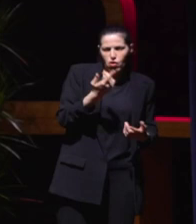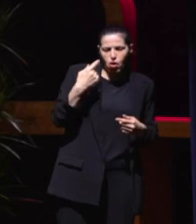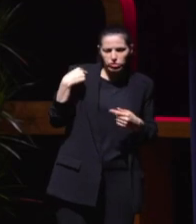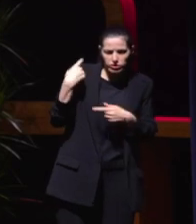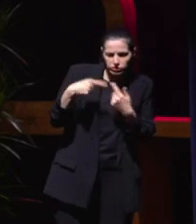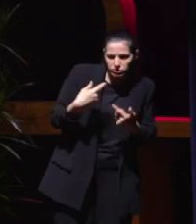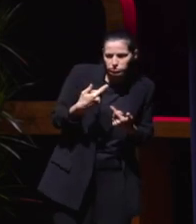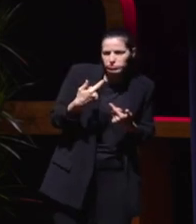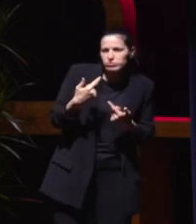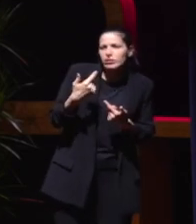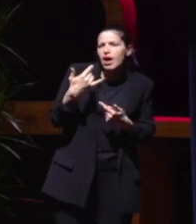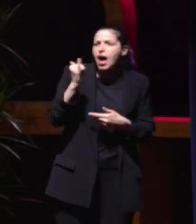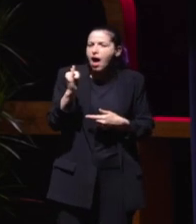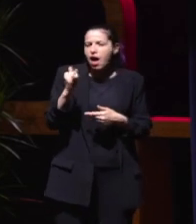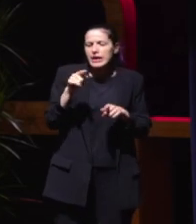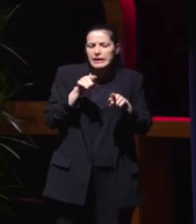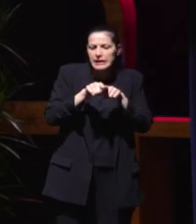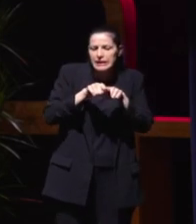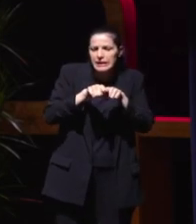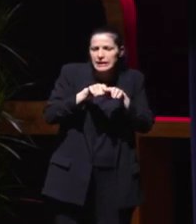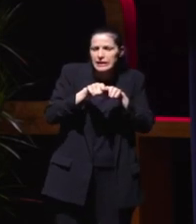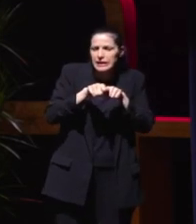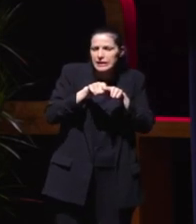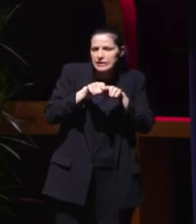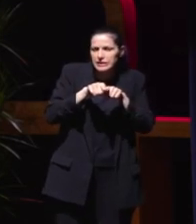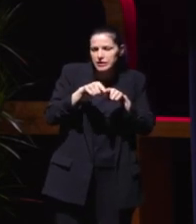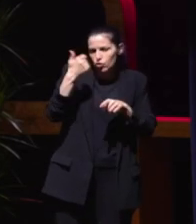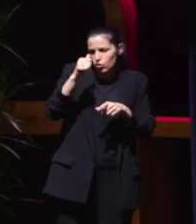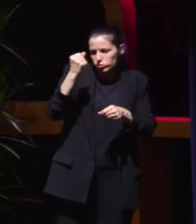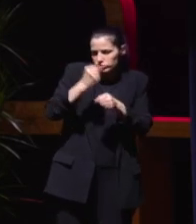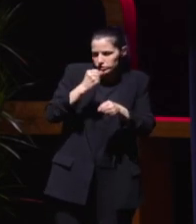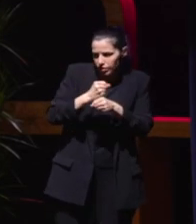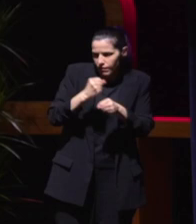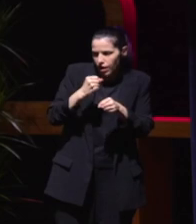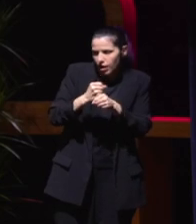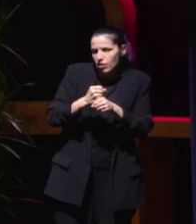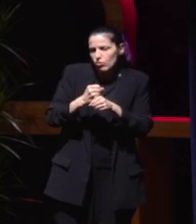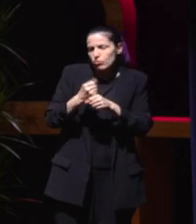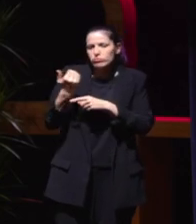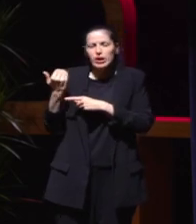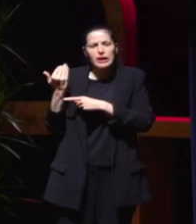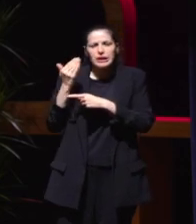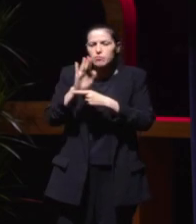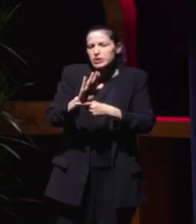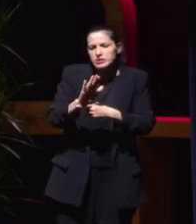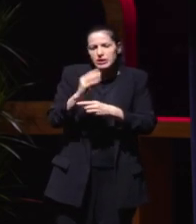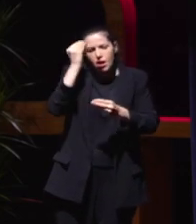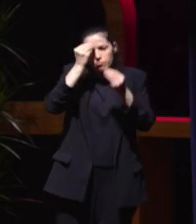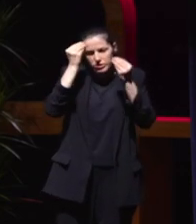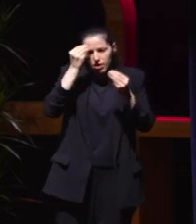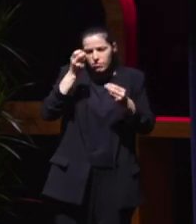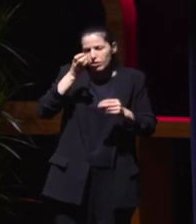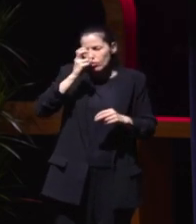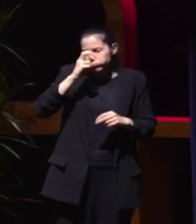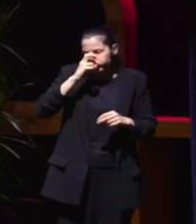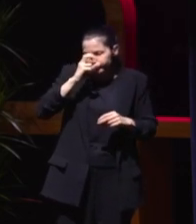a un crítico que representa la caverna qué pasa con eso qué está pasando ahí y